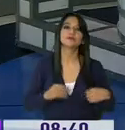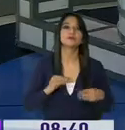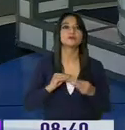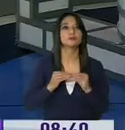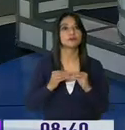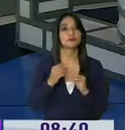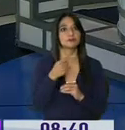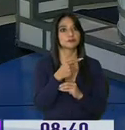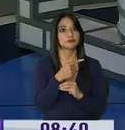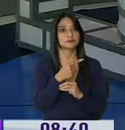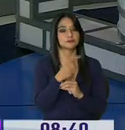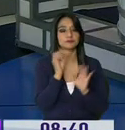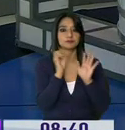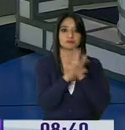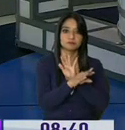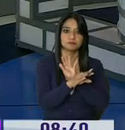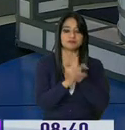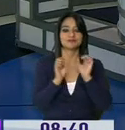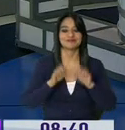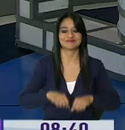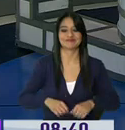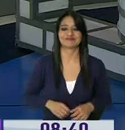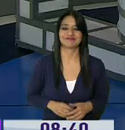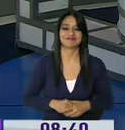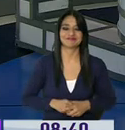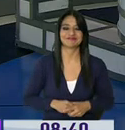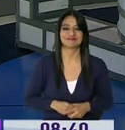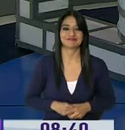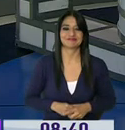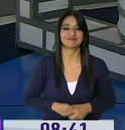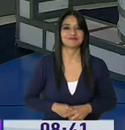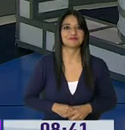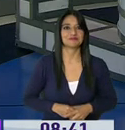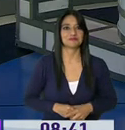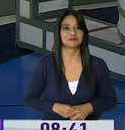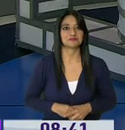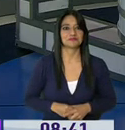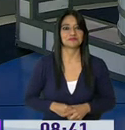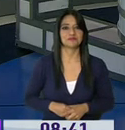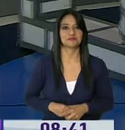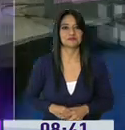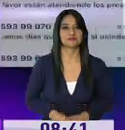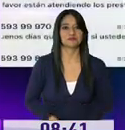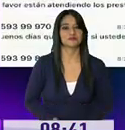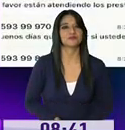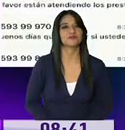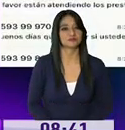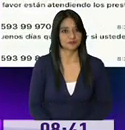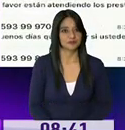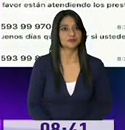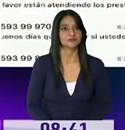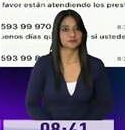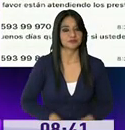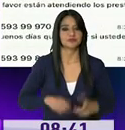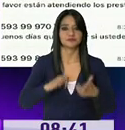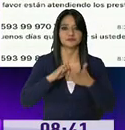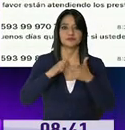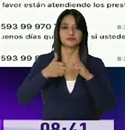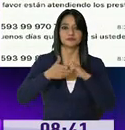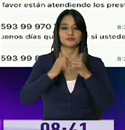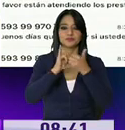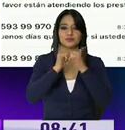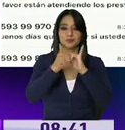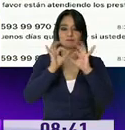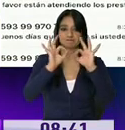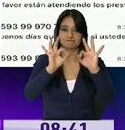hacer. Chicos, eso está. A ver, vamos ahí. Ok, pantalla, por favor. Estos son los dolores de cabeza que tiene la gente.